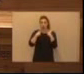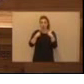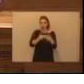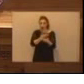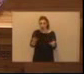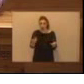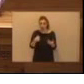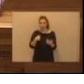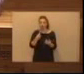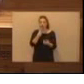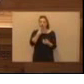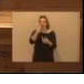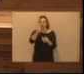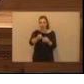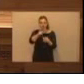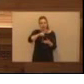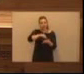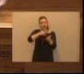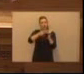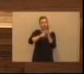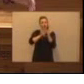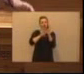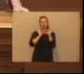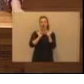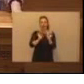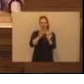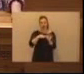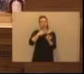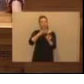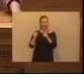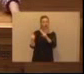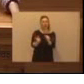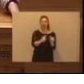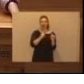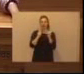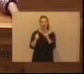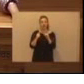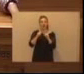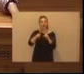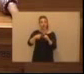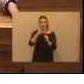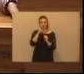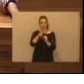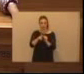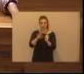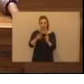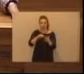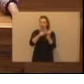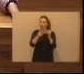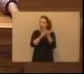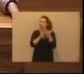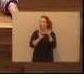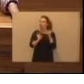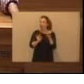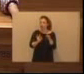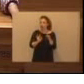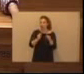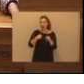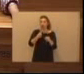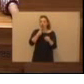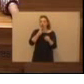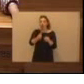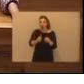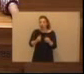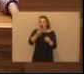y, además, se plantean soluciones concretas, soluciones que pueden ser discutibles, como luego veremos, pero soluciones concretas. Digo que es un adelanto,